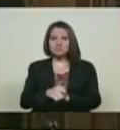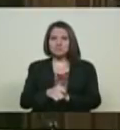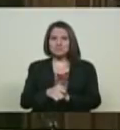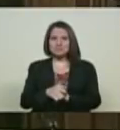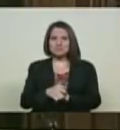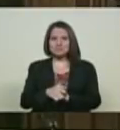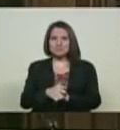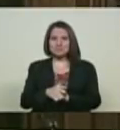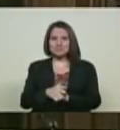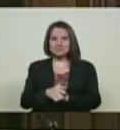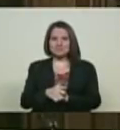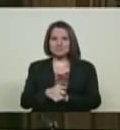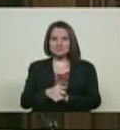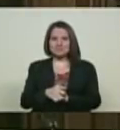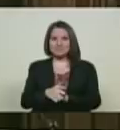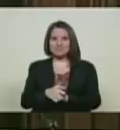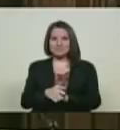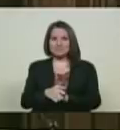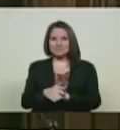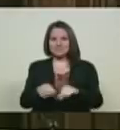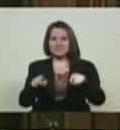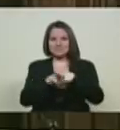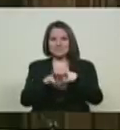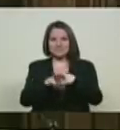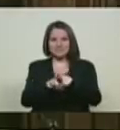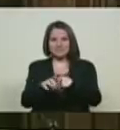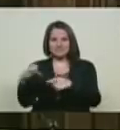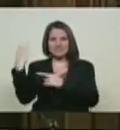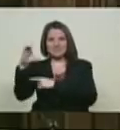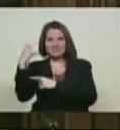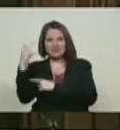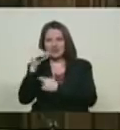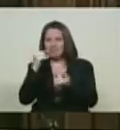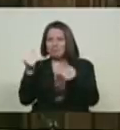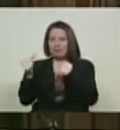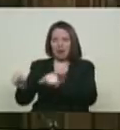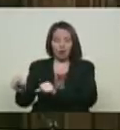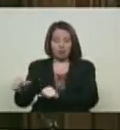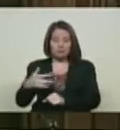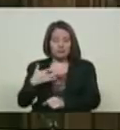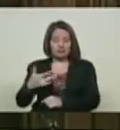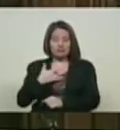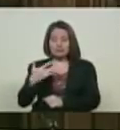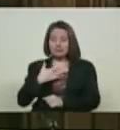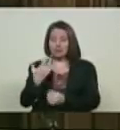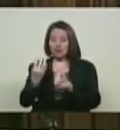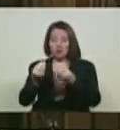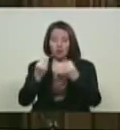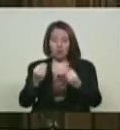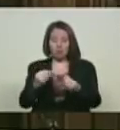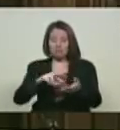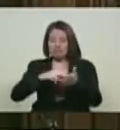Pero hay una oposición que se colombianizó en el peor sentido del concepto.